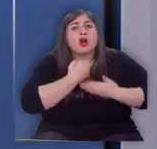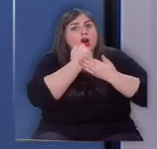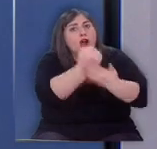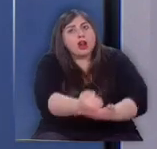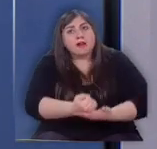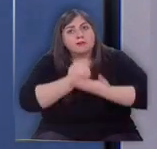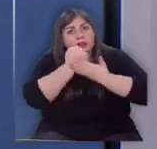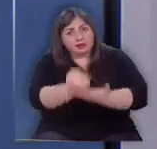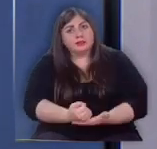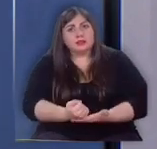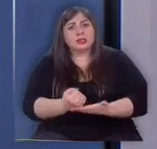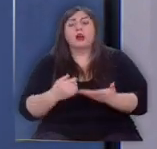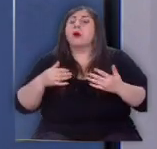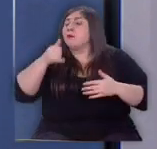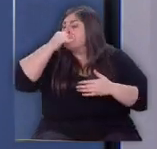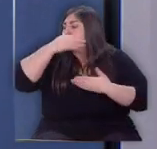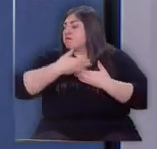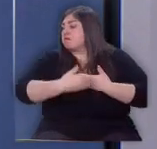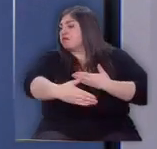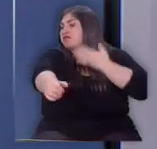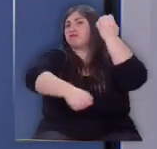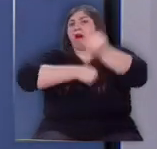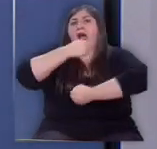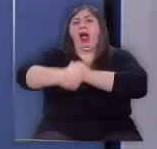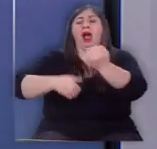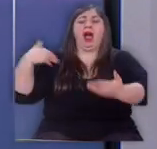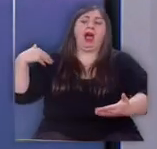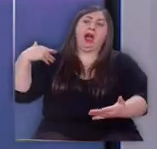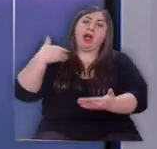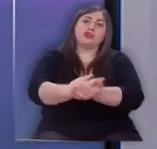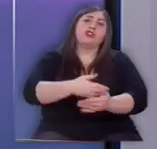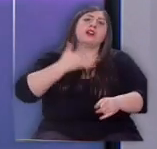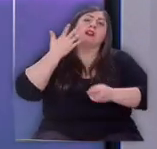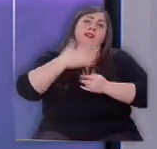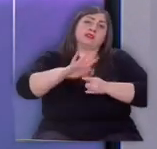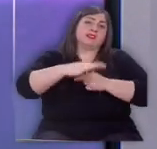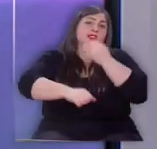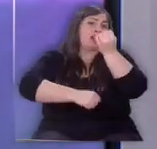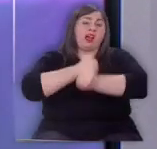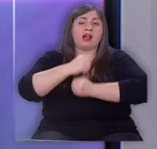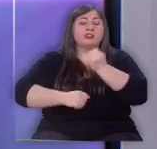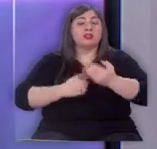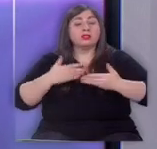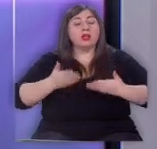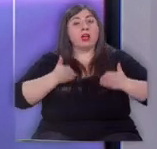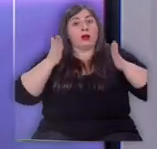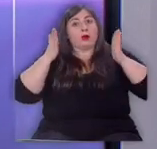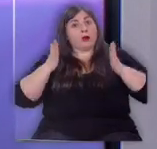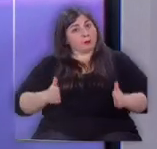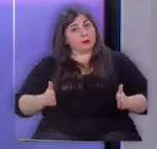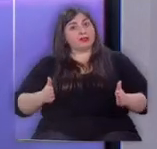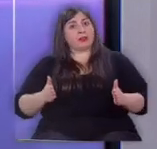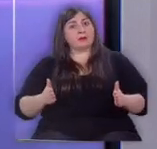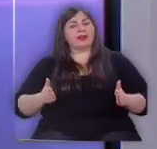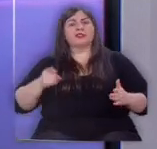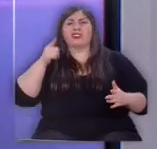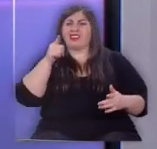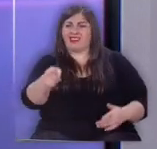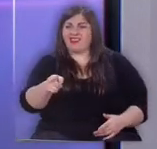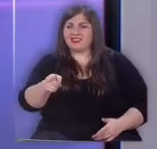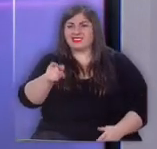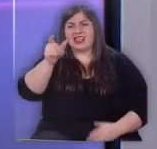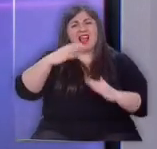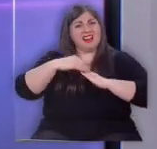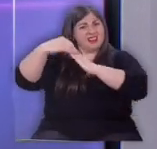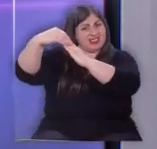colaborativo desde hace muchos años, hace más de 15 años. Por lo tanto, la conducta de este pastor o de